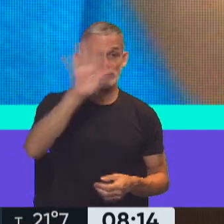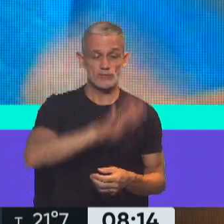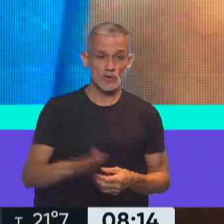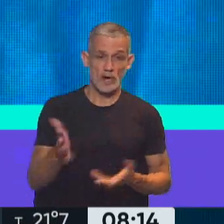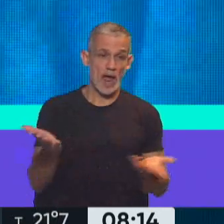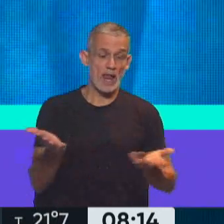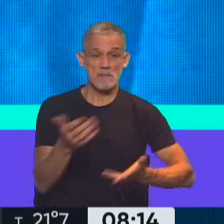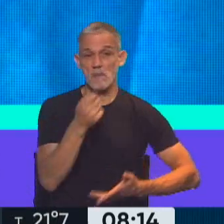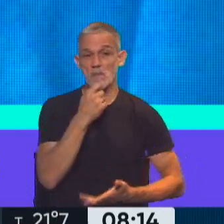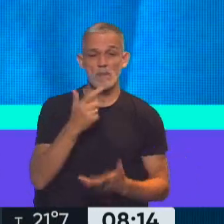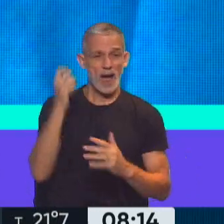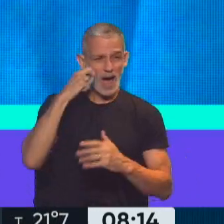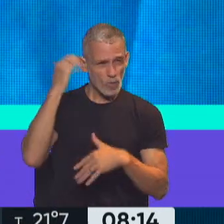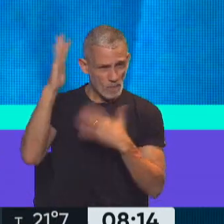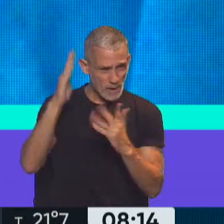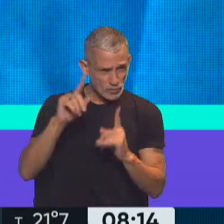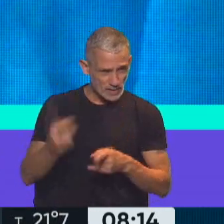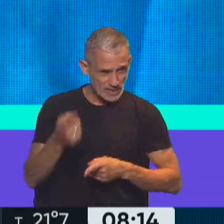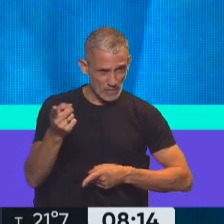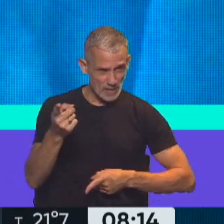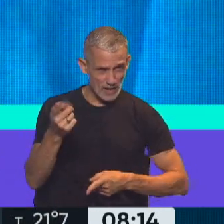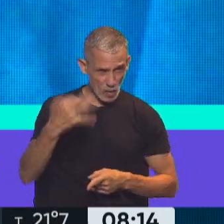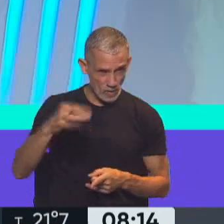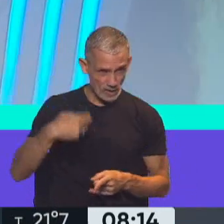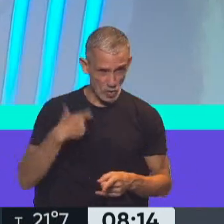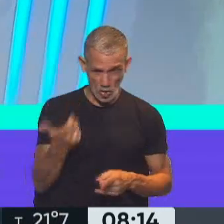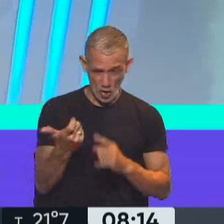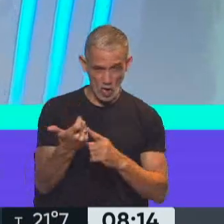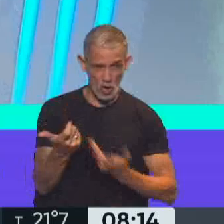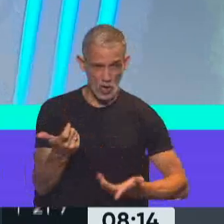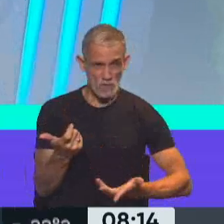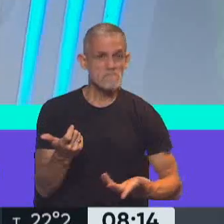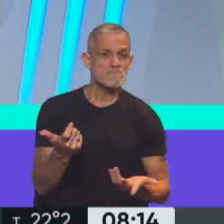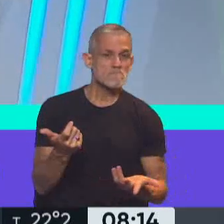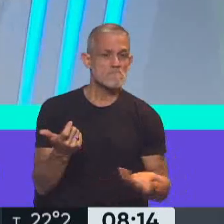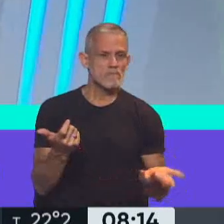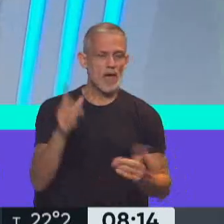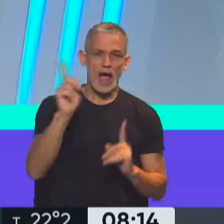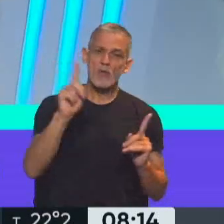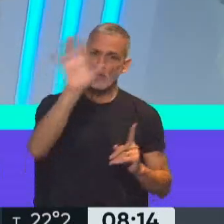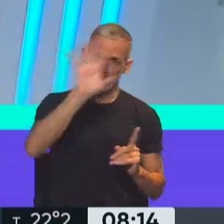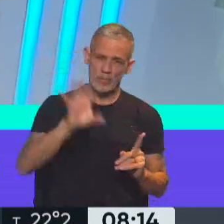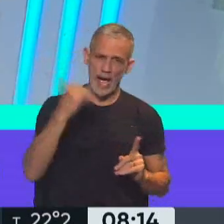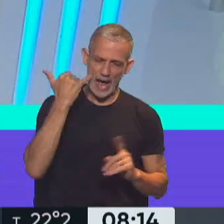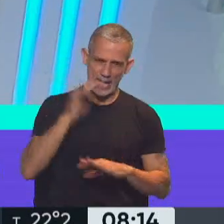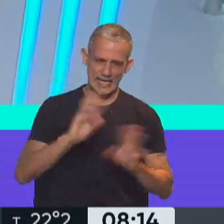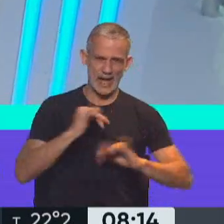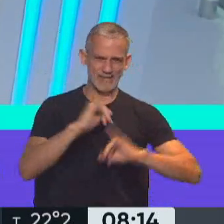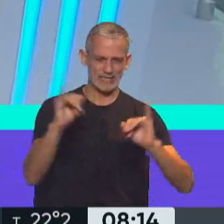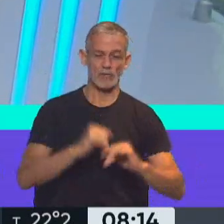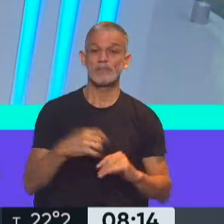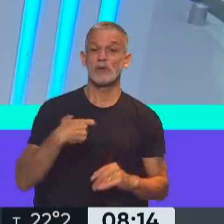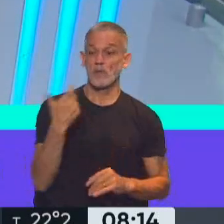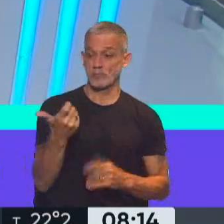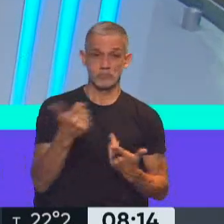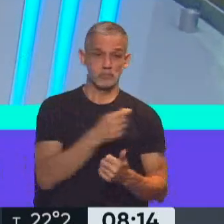básicamente sí para los adultos mayores también va a ser obligatorio como ya se anticipó en algunos distritos si a ver el pase sanitario es